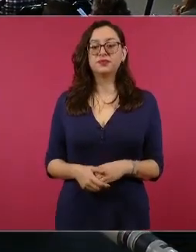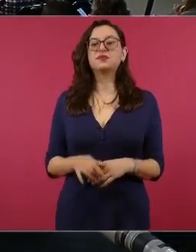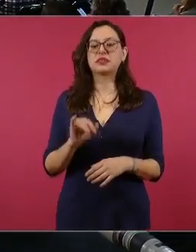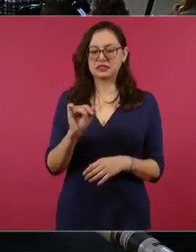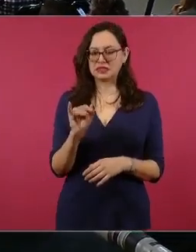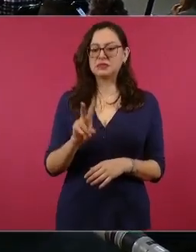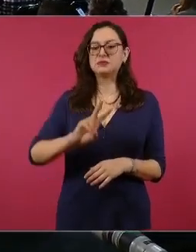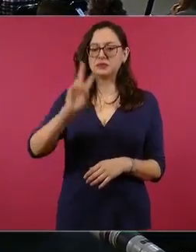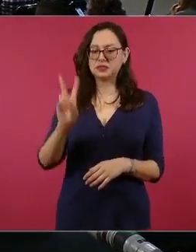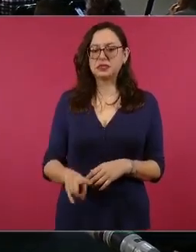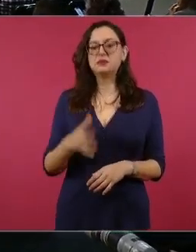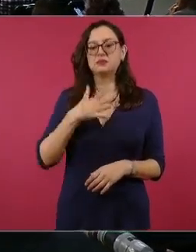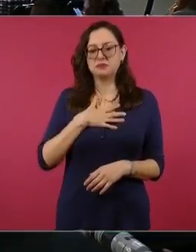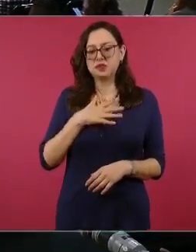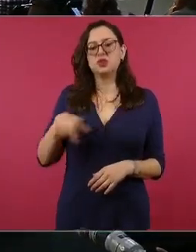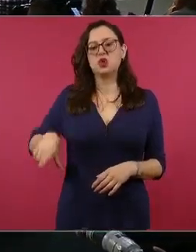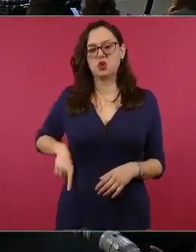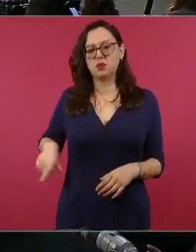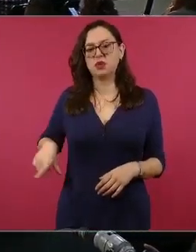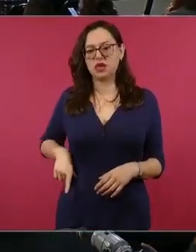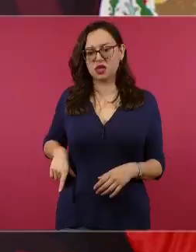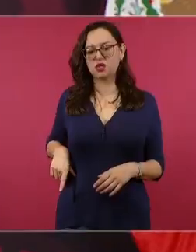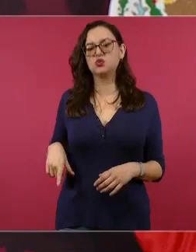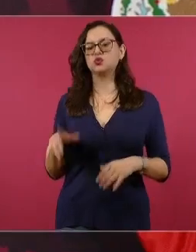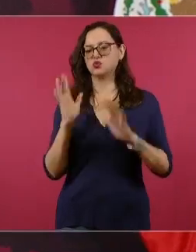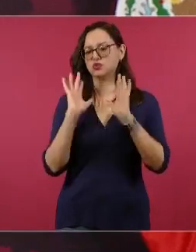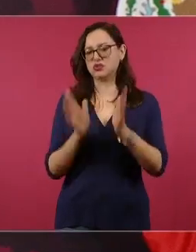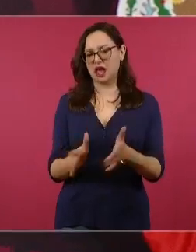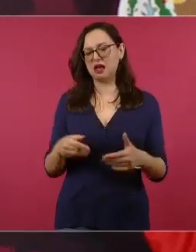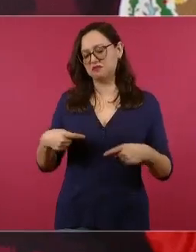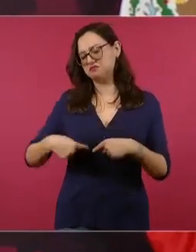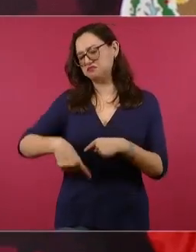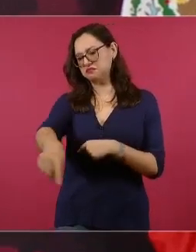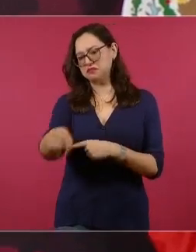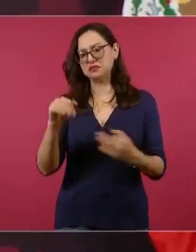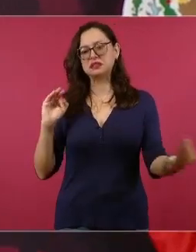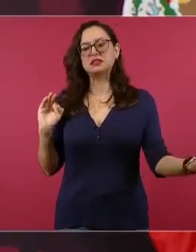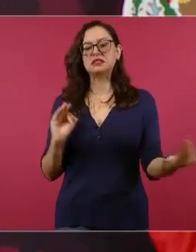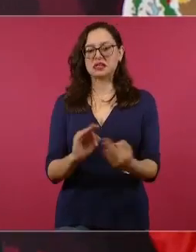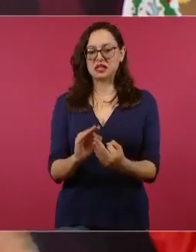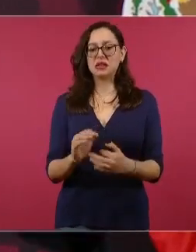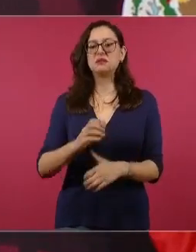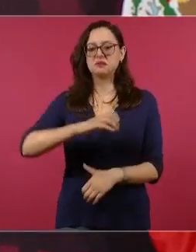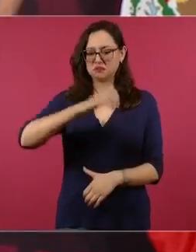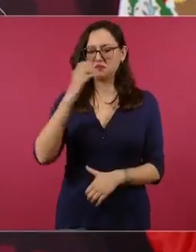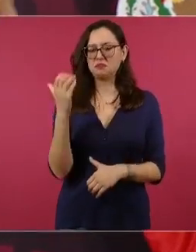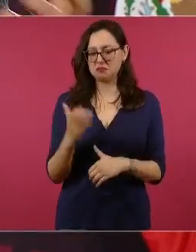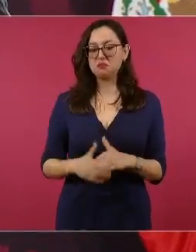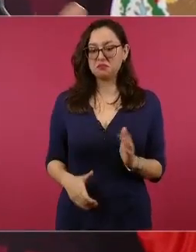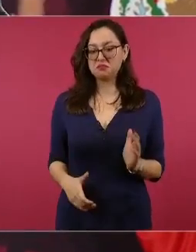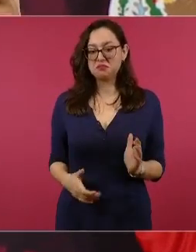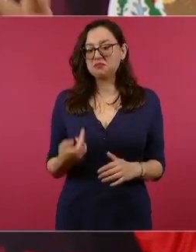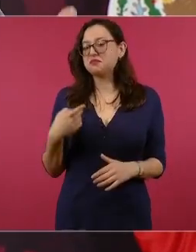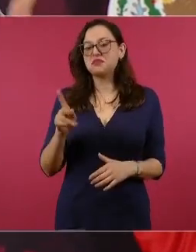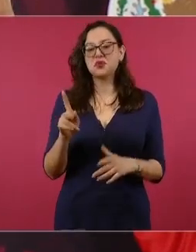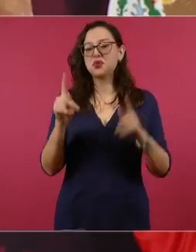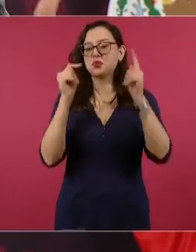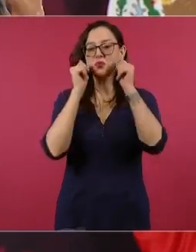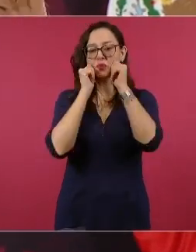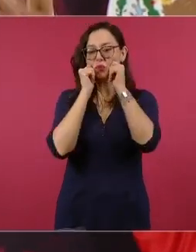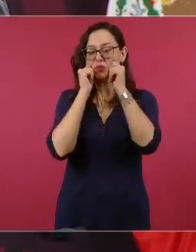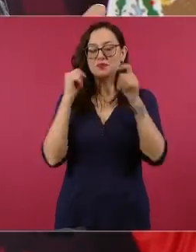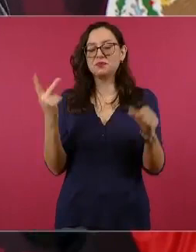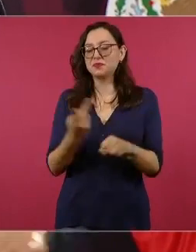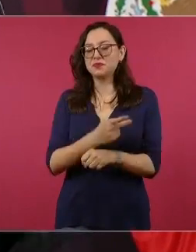nuestra administración, nuestro mandato, pues sabemos que la gente va a